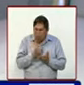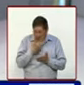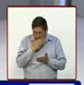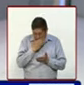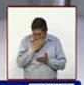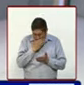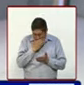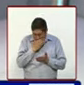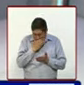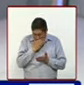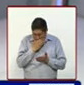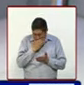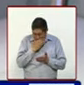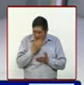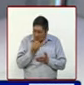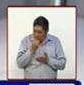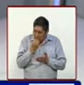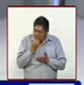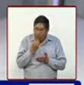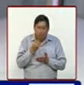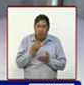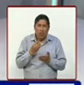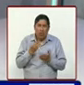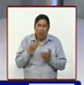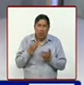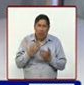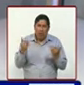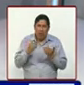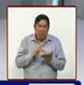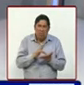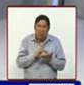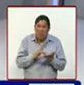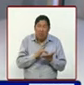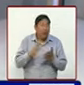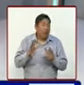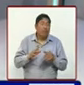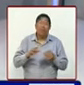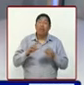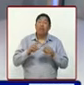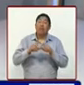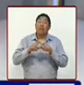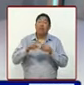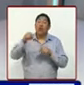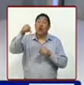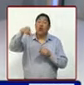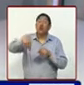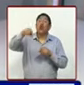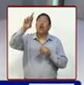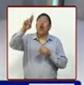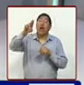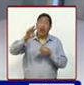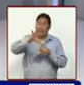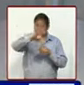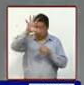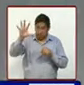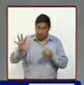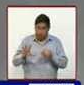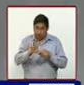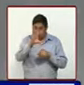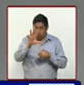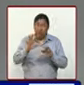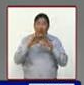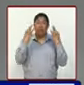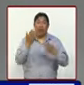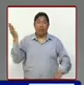ahí, diarios para medicamentos? Por favor, hay que apoyar. Hay un QR que vamos a poner en pantalla, que es precisamente para